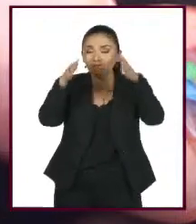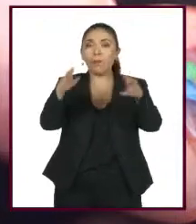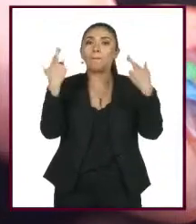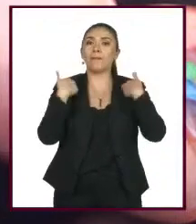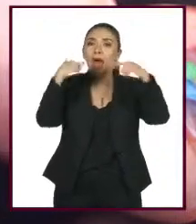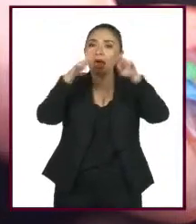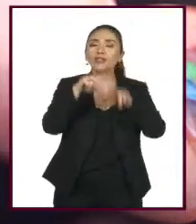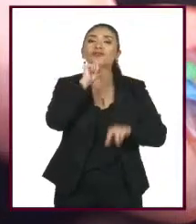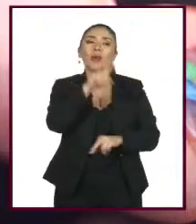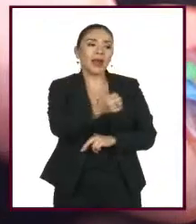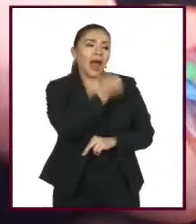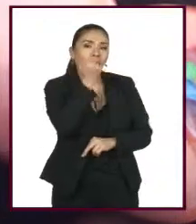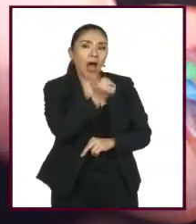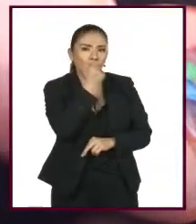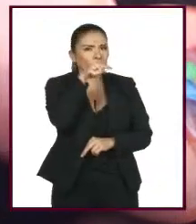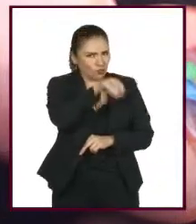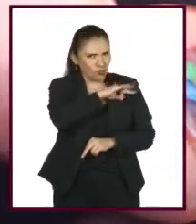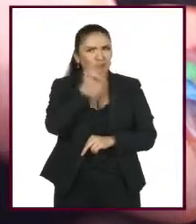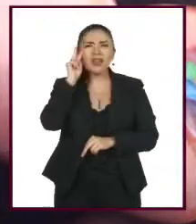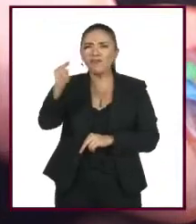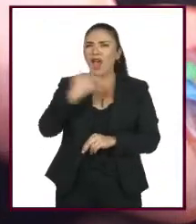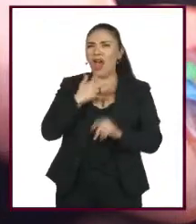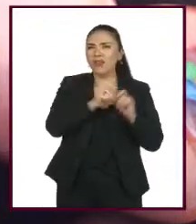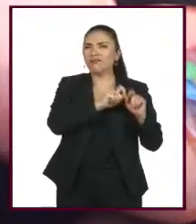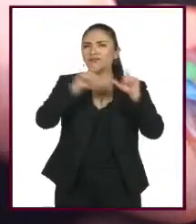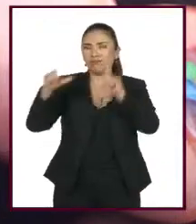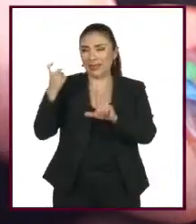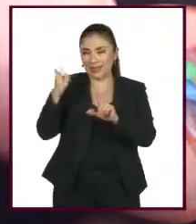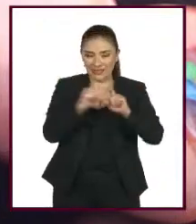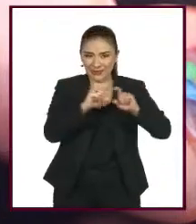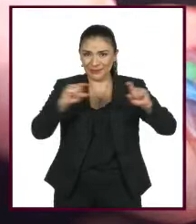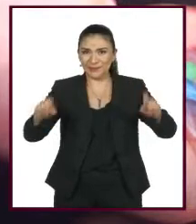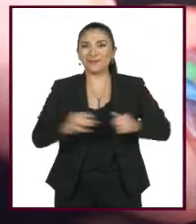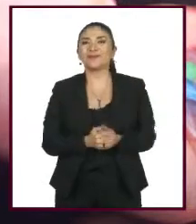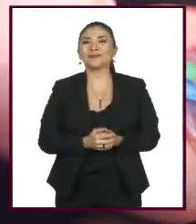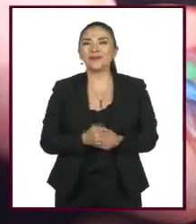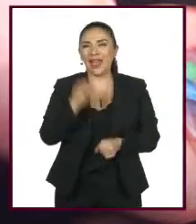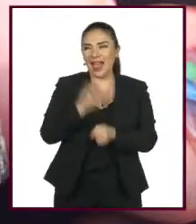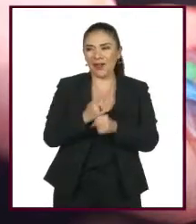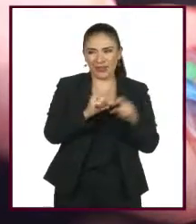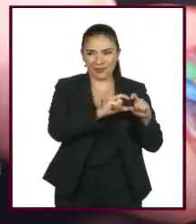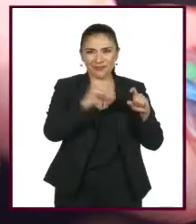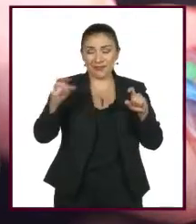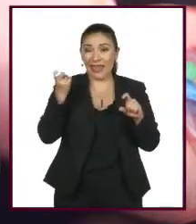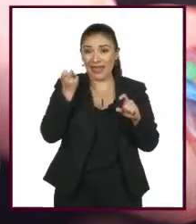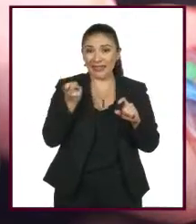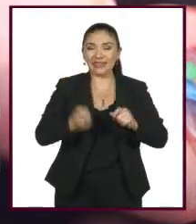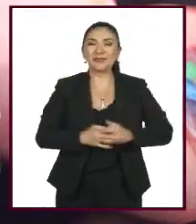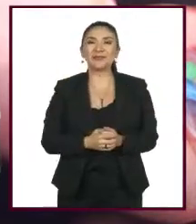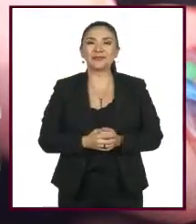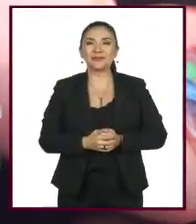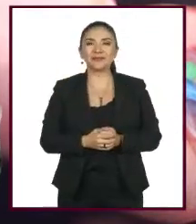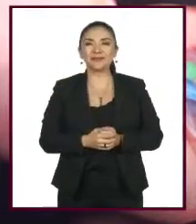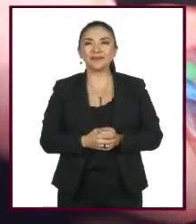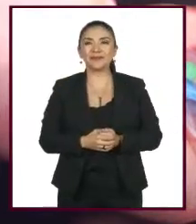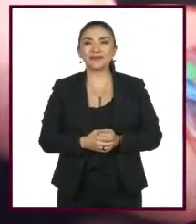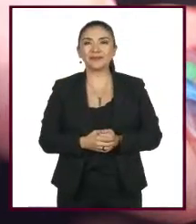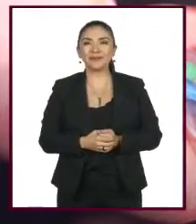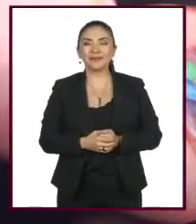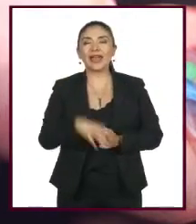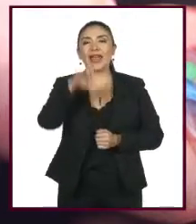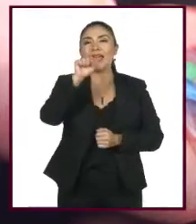como a estudiantes, los cuales podrán consultar en la siguiente página que va a aparecer, está apareciendo ya en su pantalla, que